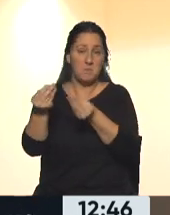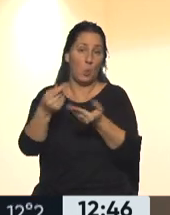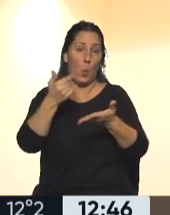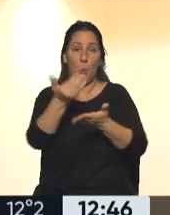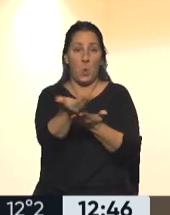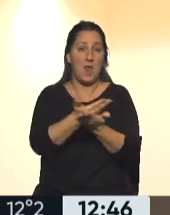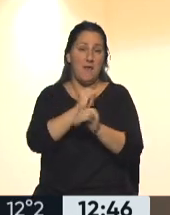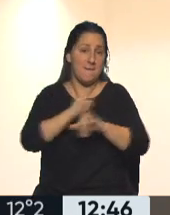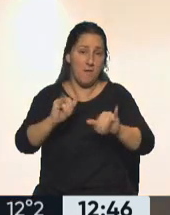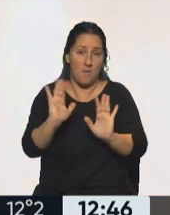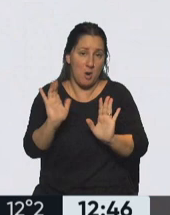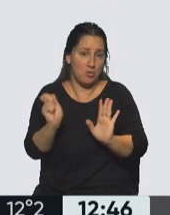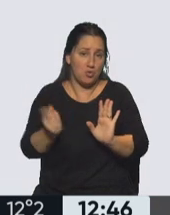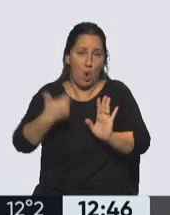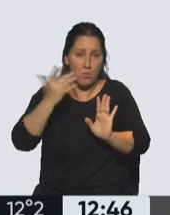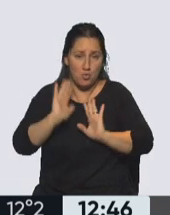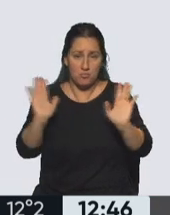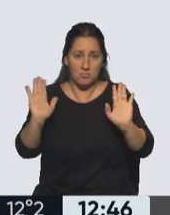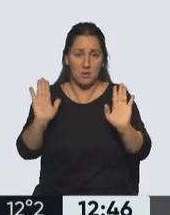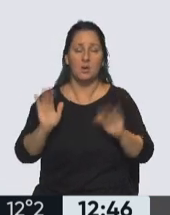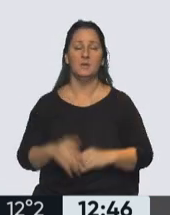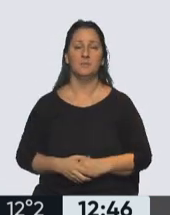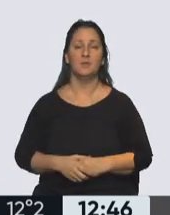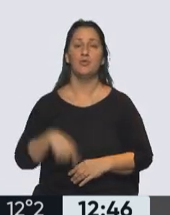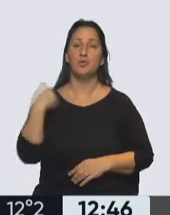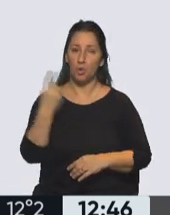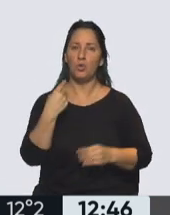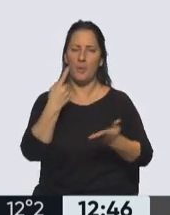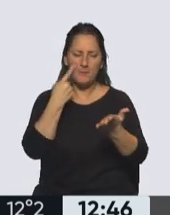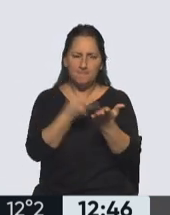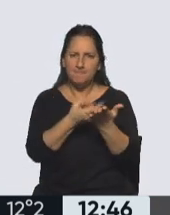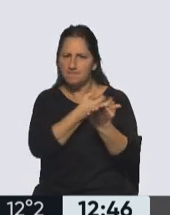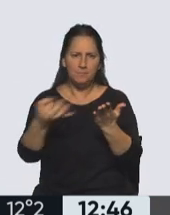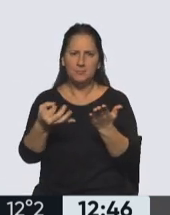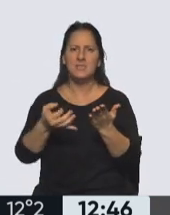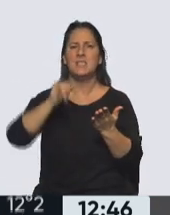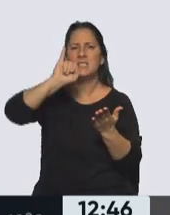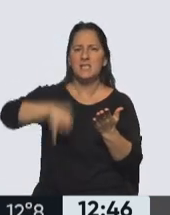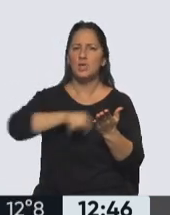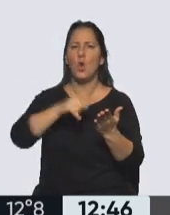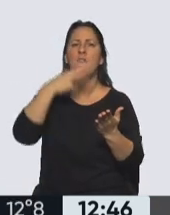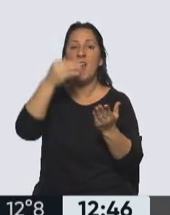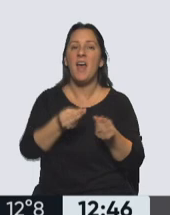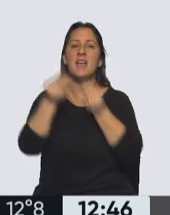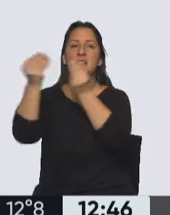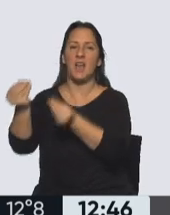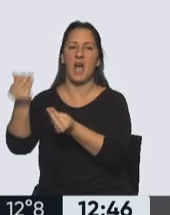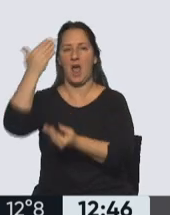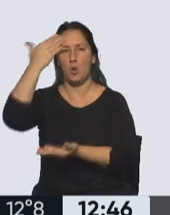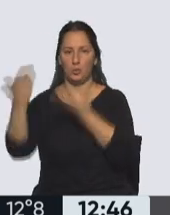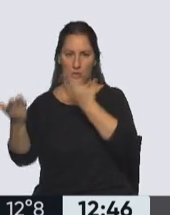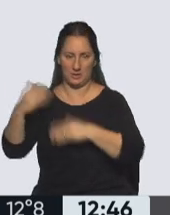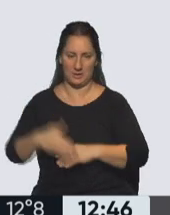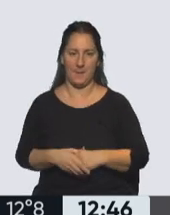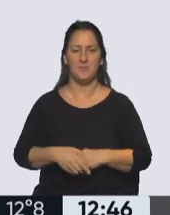informe como trascendido periodístico y un informe completo hay que darle veracidad en la justicia argentina recorremos algunos